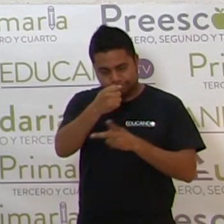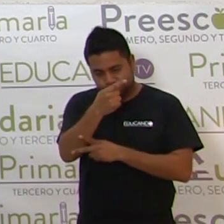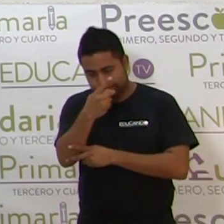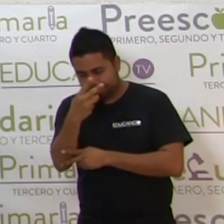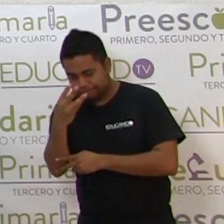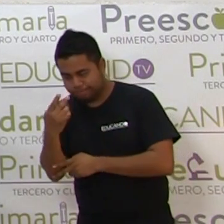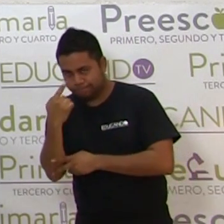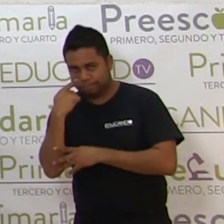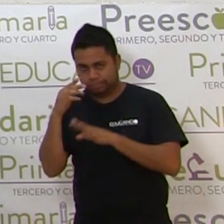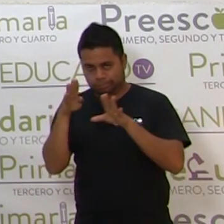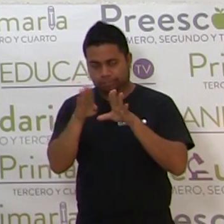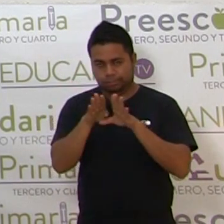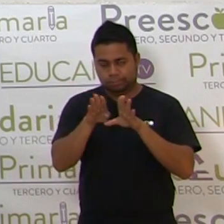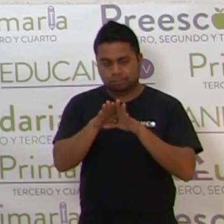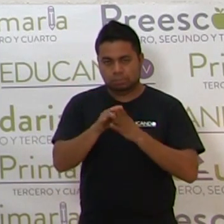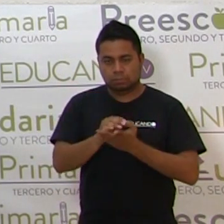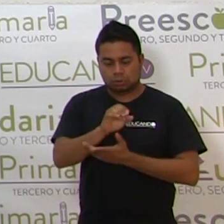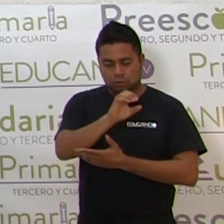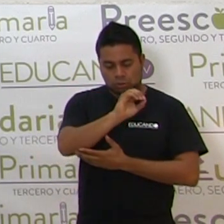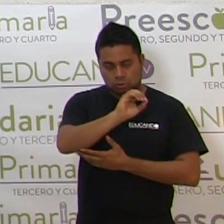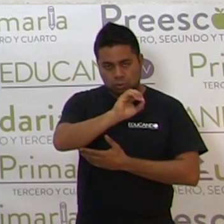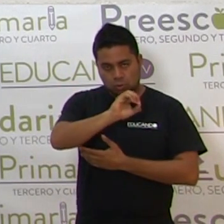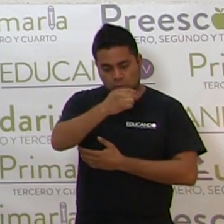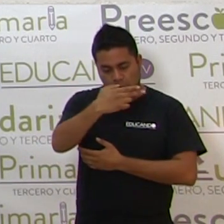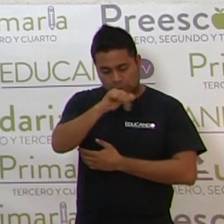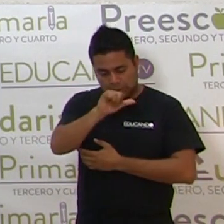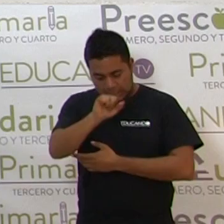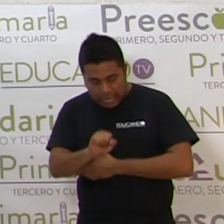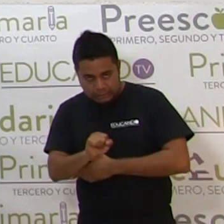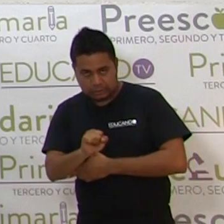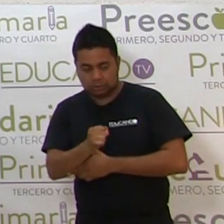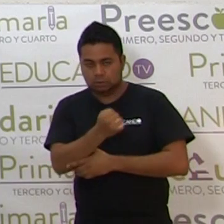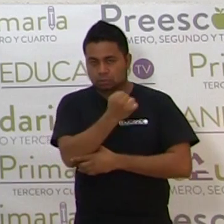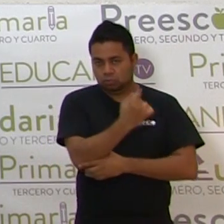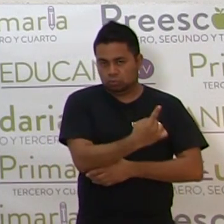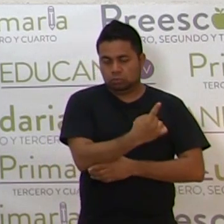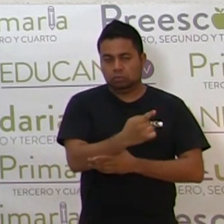forma. Oas, bien.